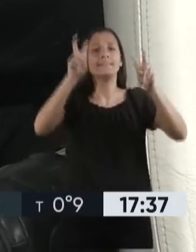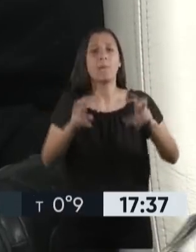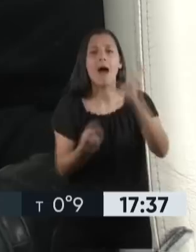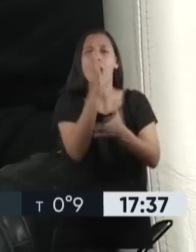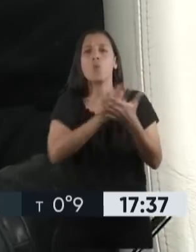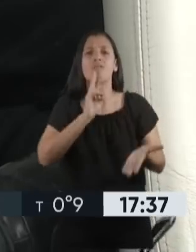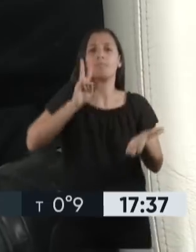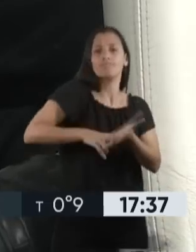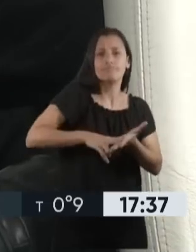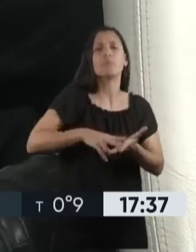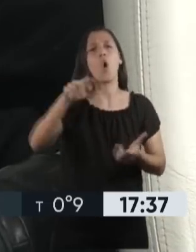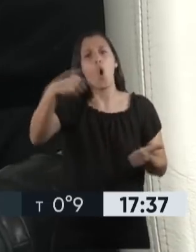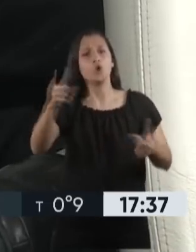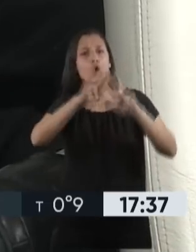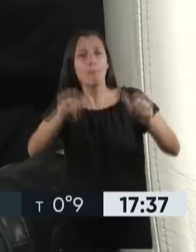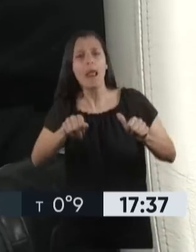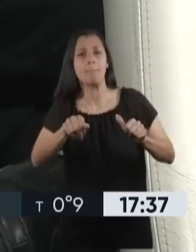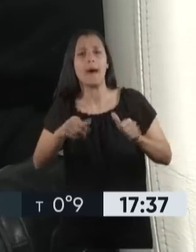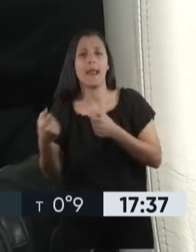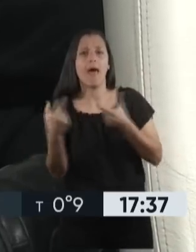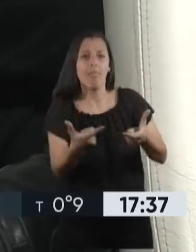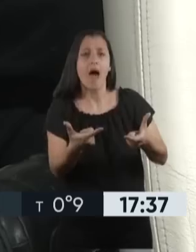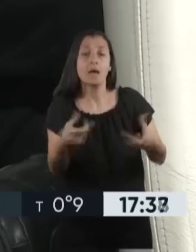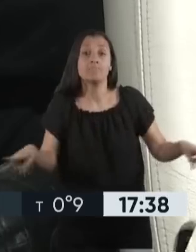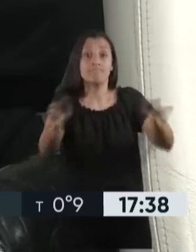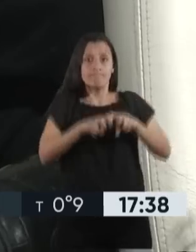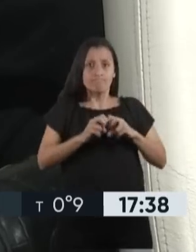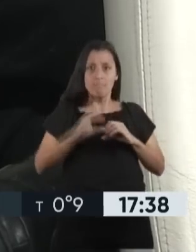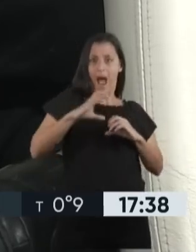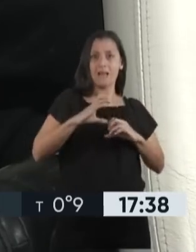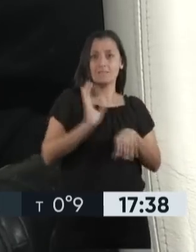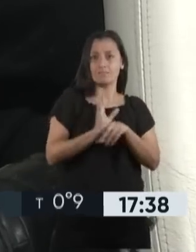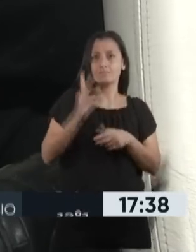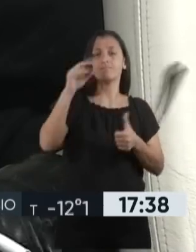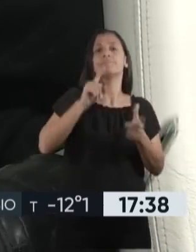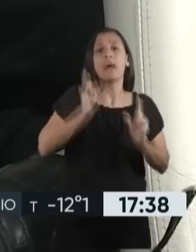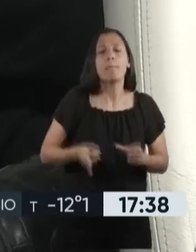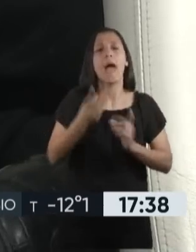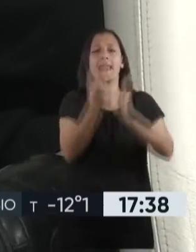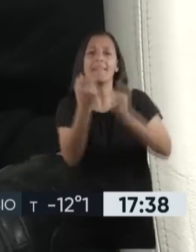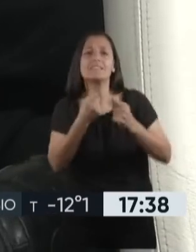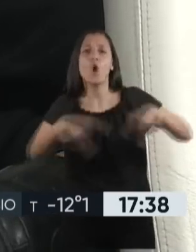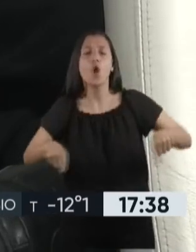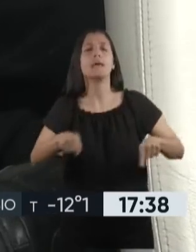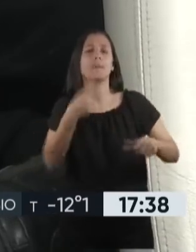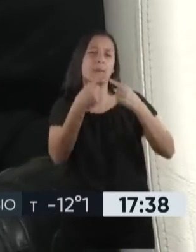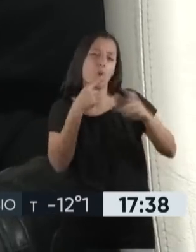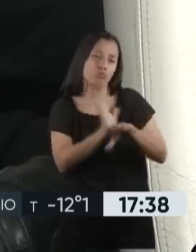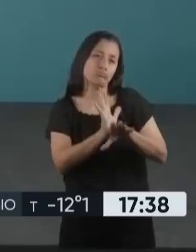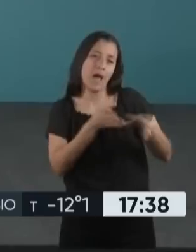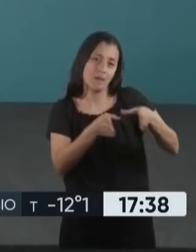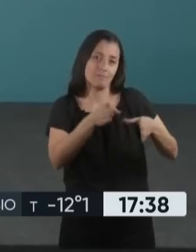inesperada o alguna otra alternativa que permita generar más ingresos al fisco, suba de retenciones. Por aquí va la pregunta, portavoz.